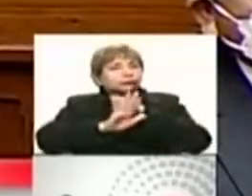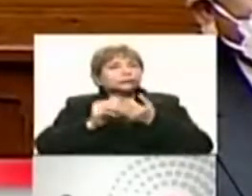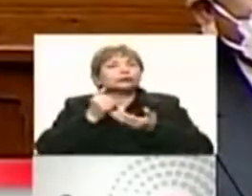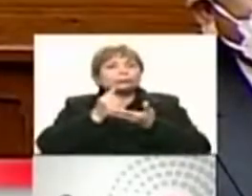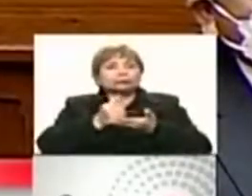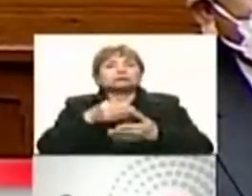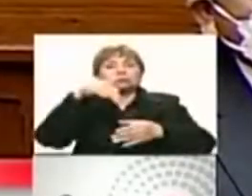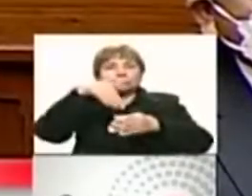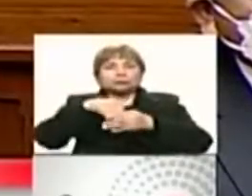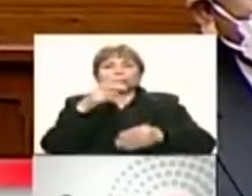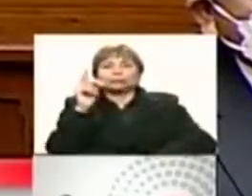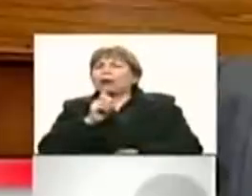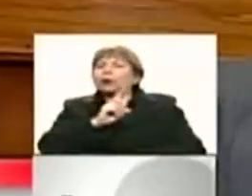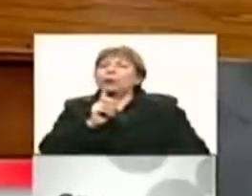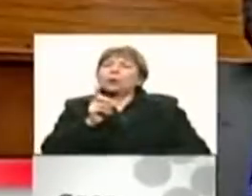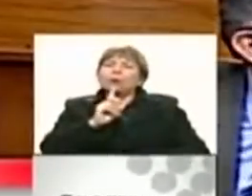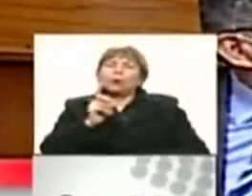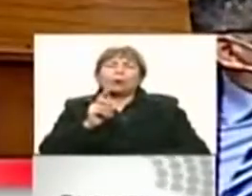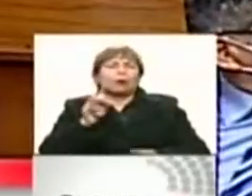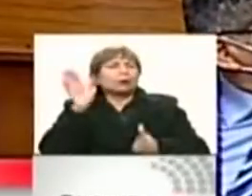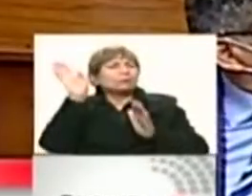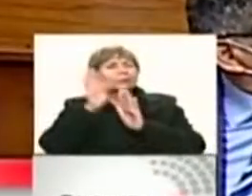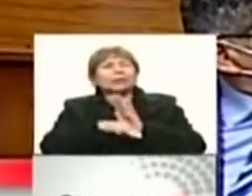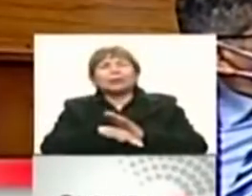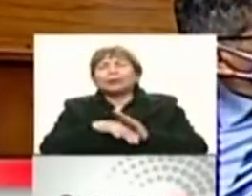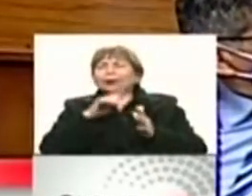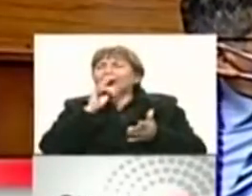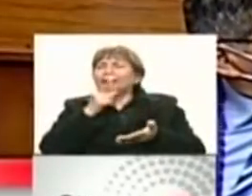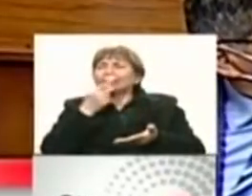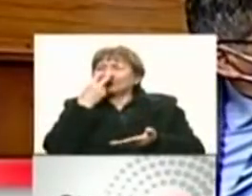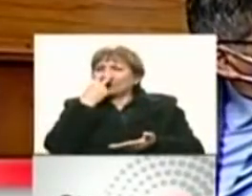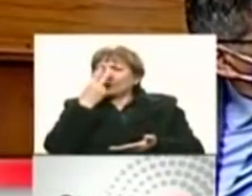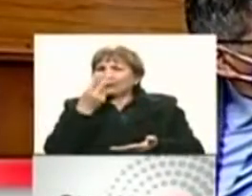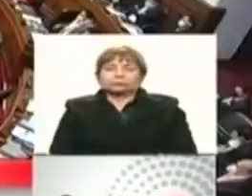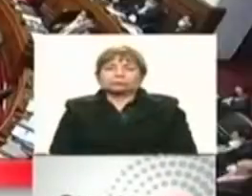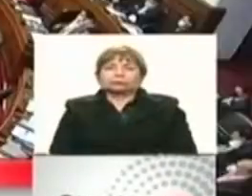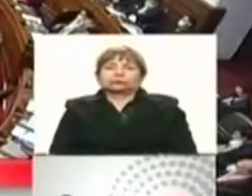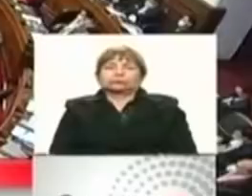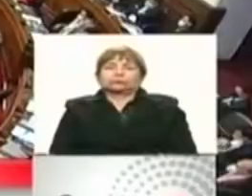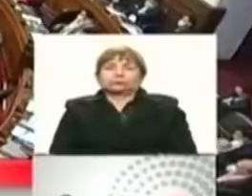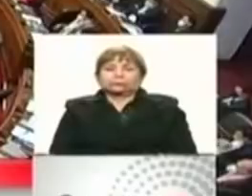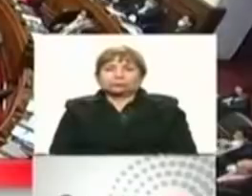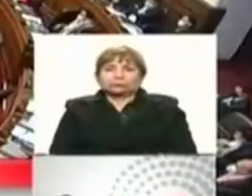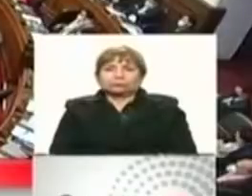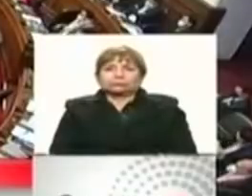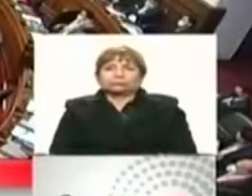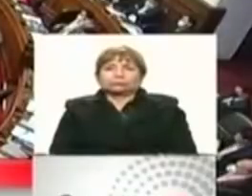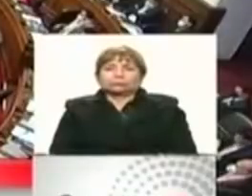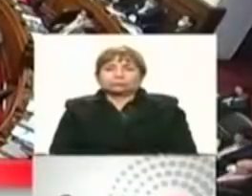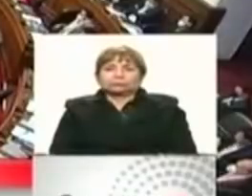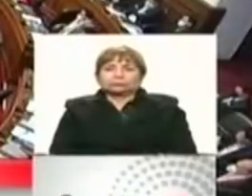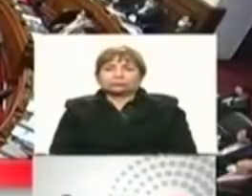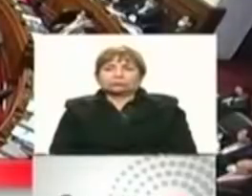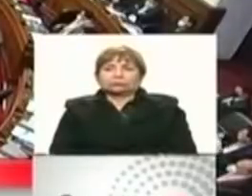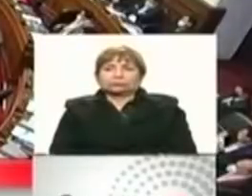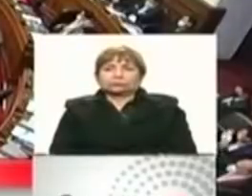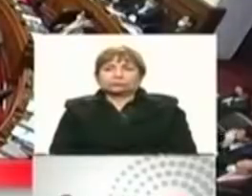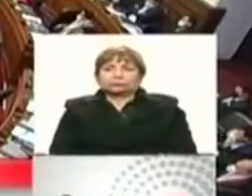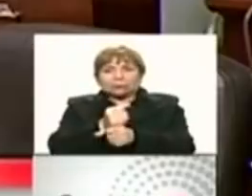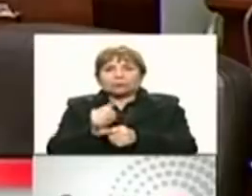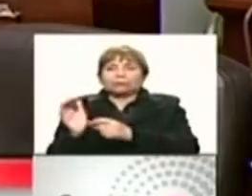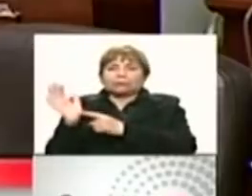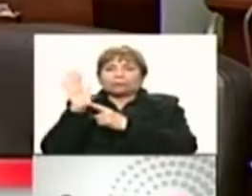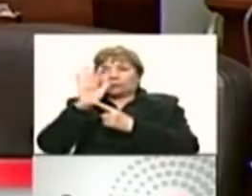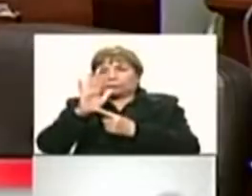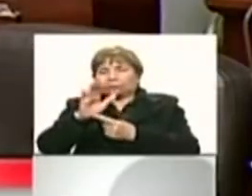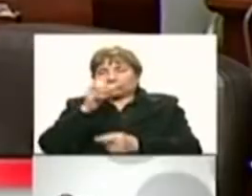escenario tan específico y tan importante de una confianza, ¿no?, de inicio de un periodo gubernativo como el que estamos atravesando. Pero de ser